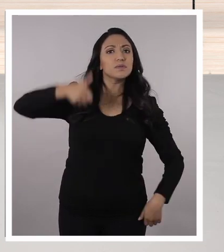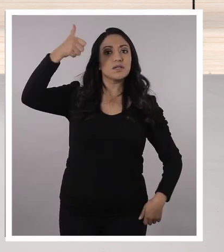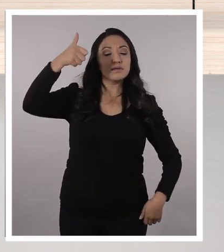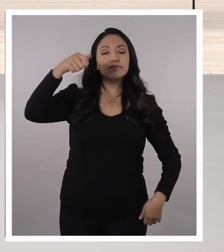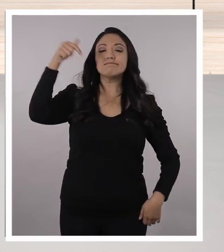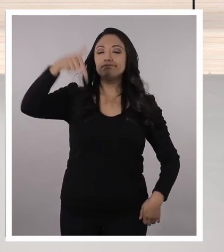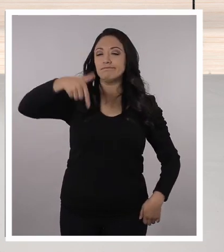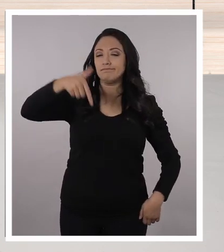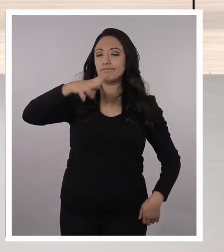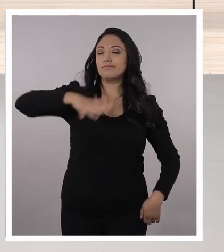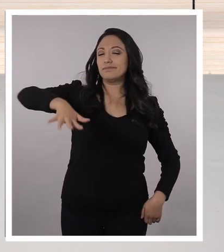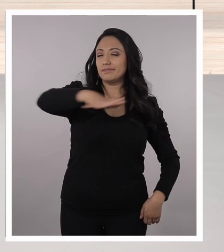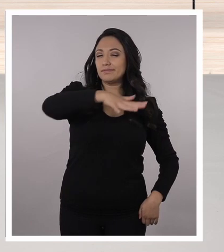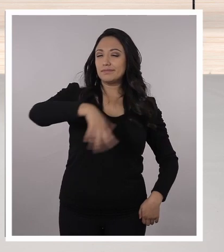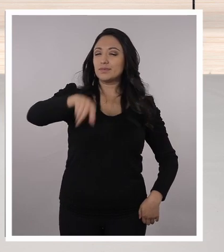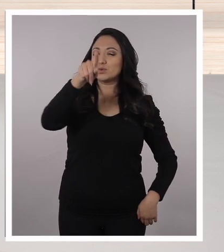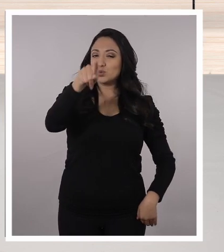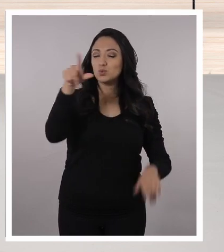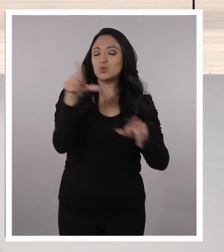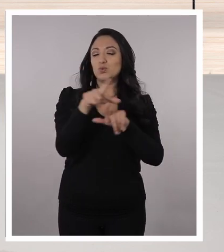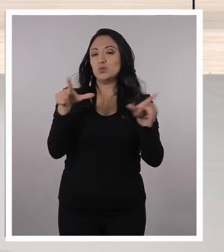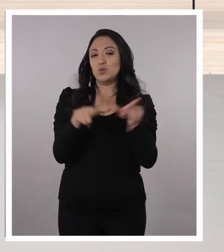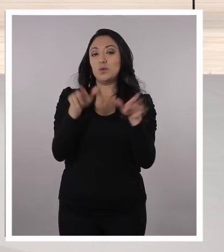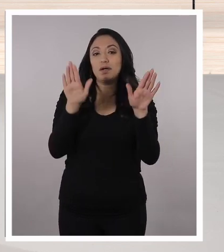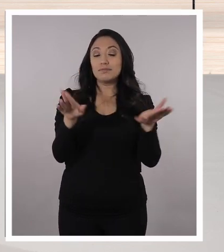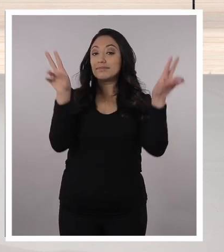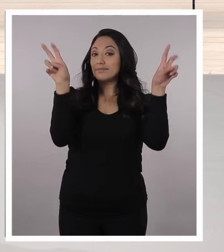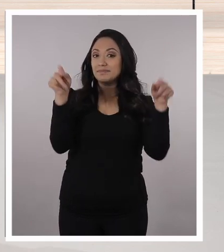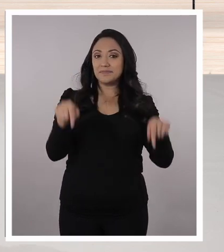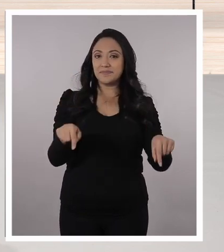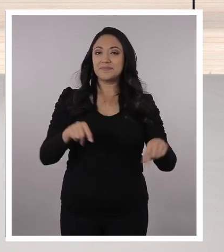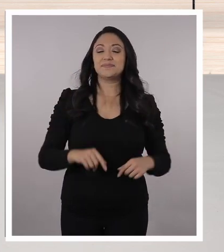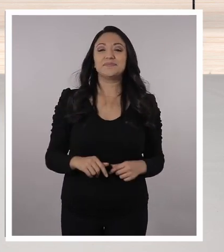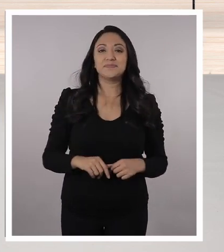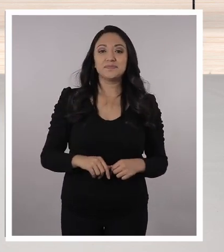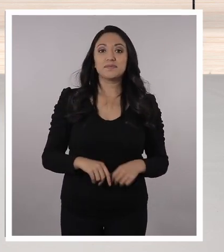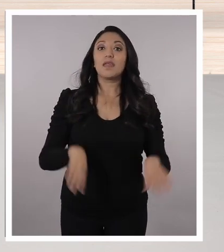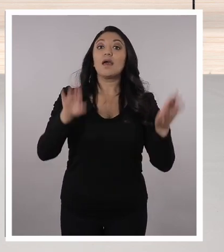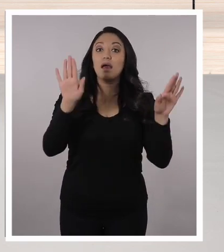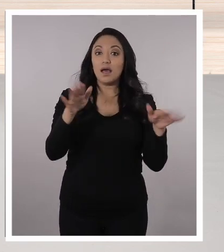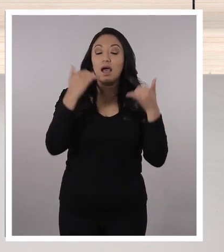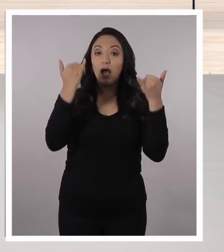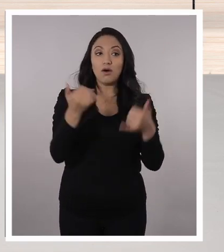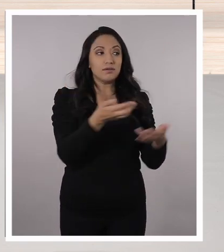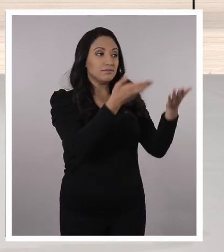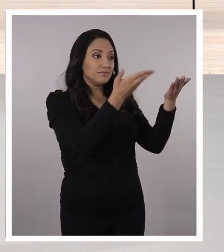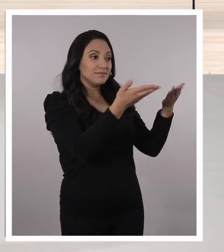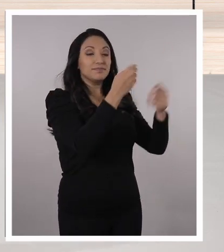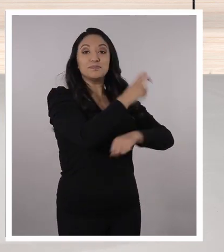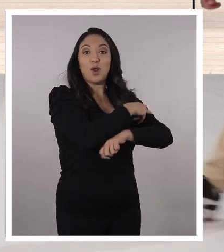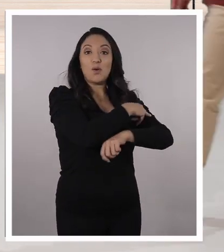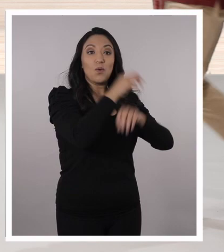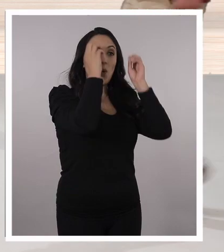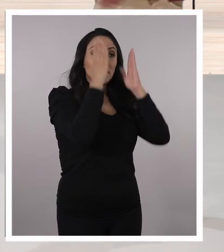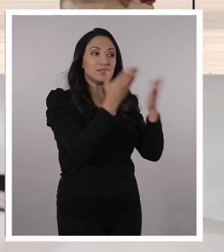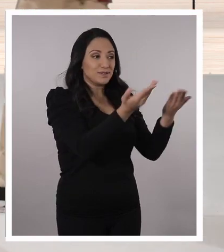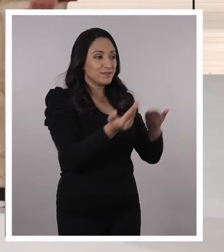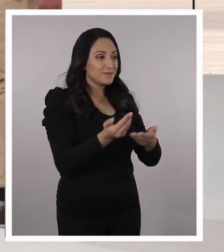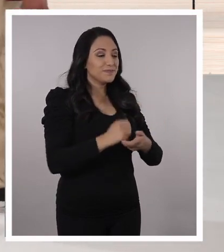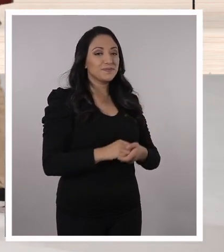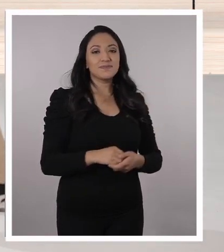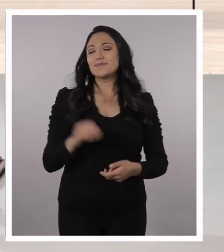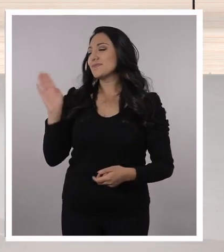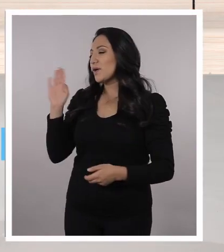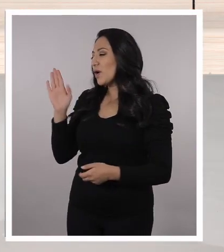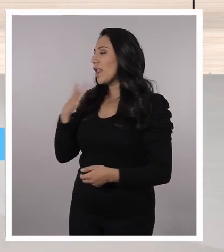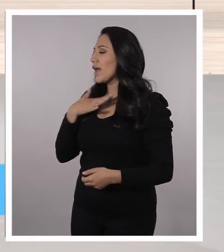General Básica Superior, esta es su franja y este es su espacio. Ahora vamos a recibir a nuestro profe Marcelo.